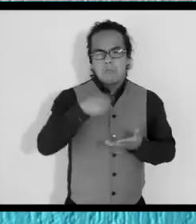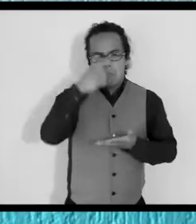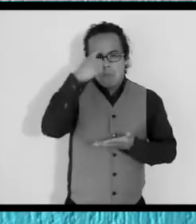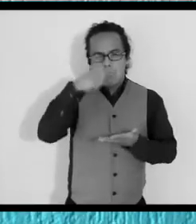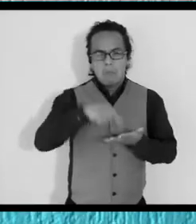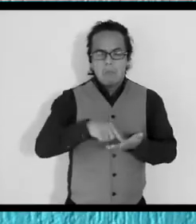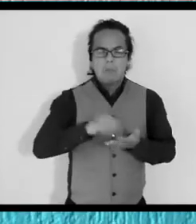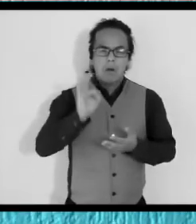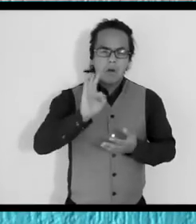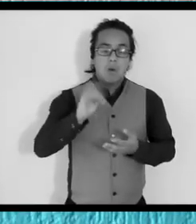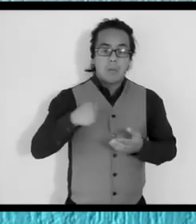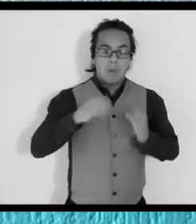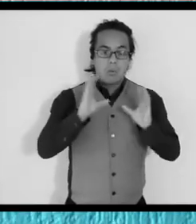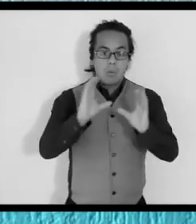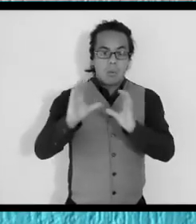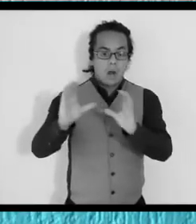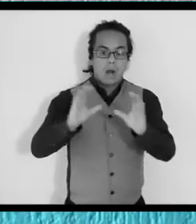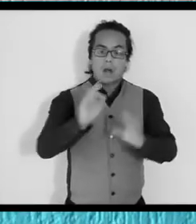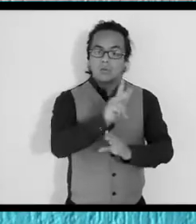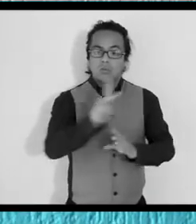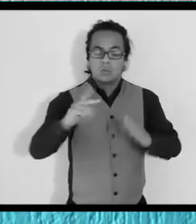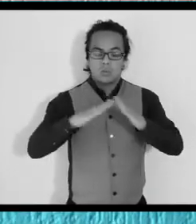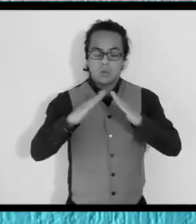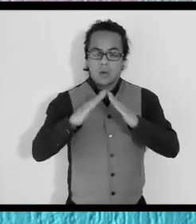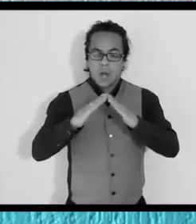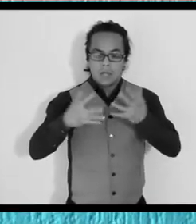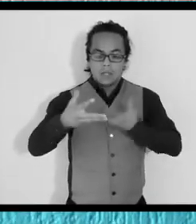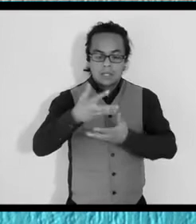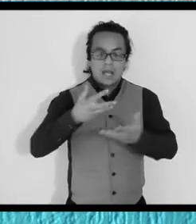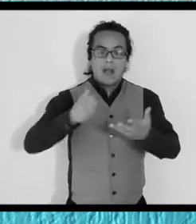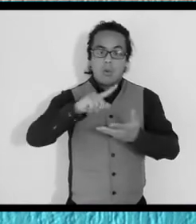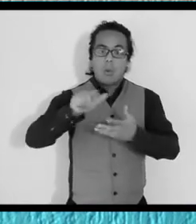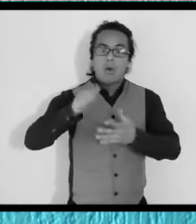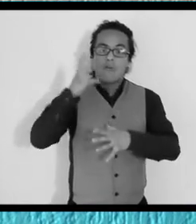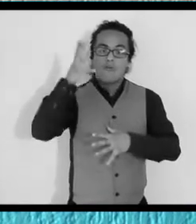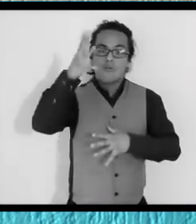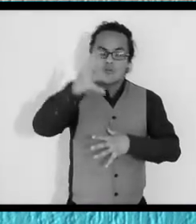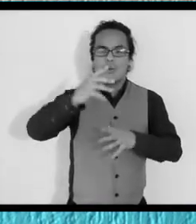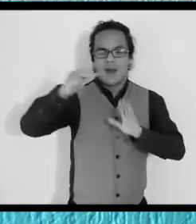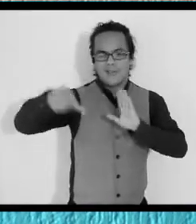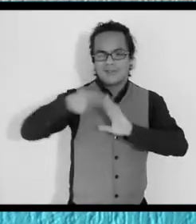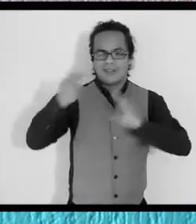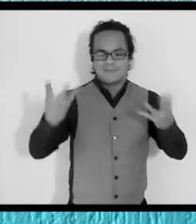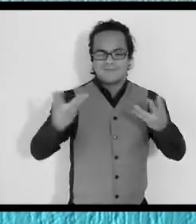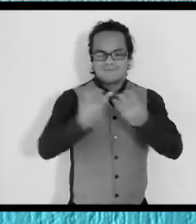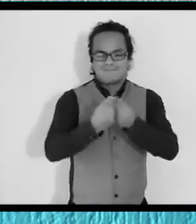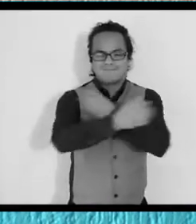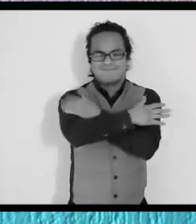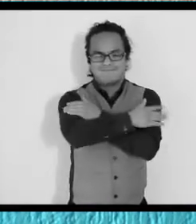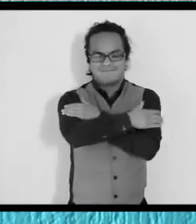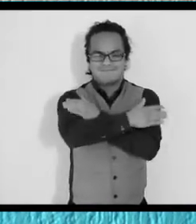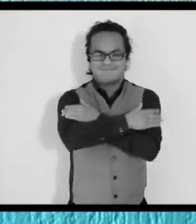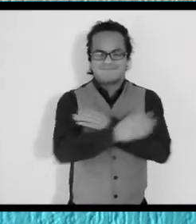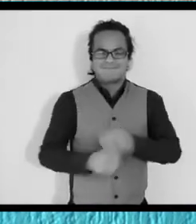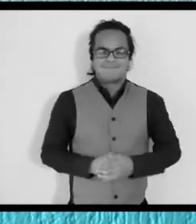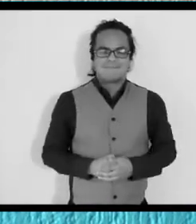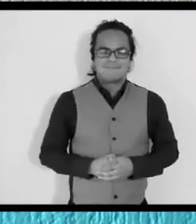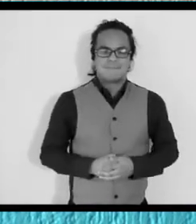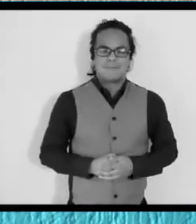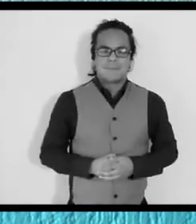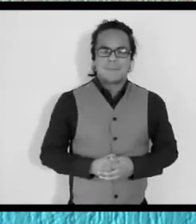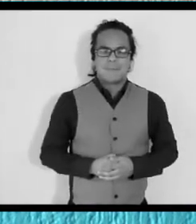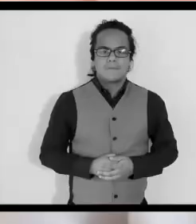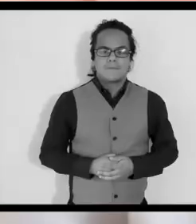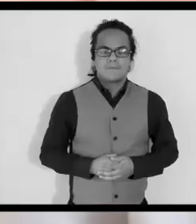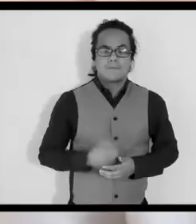momento. Creo que pronto, si seguimos cuidándonos en casa, pronto estaremos todos reunidos otra vez y nos